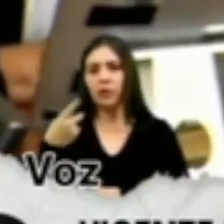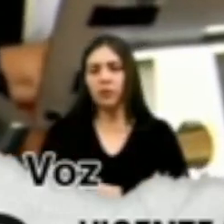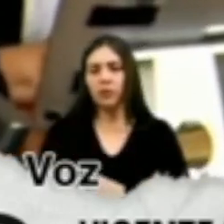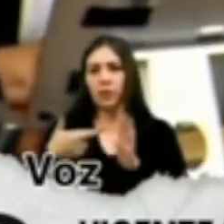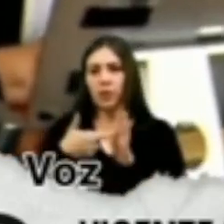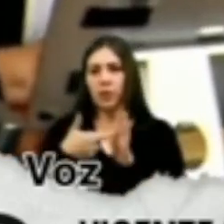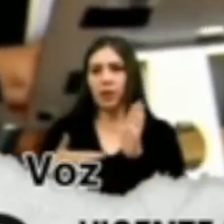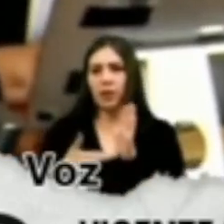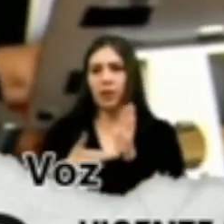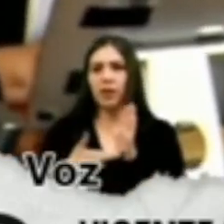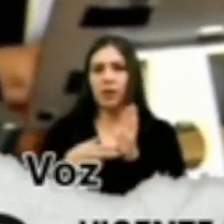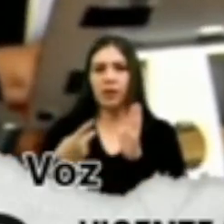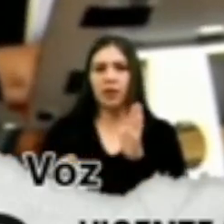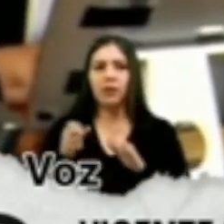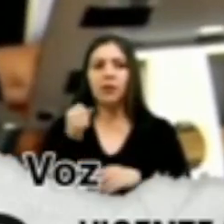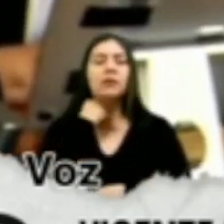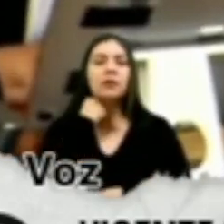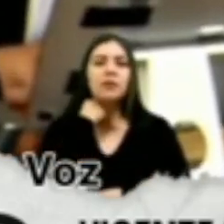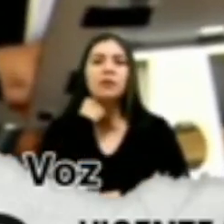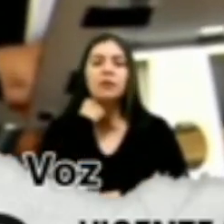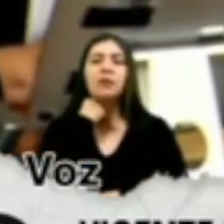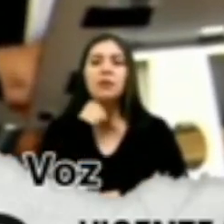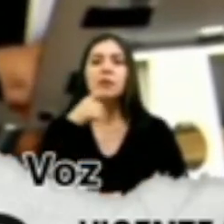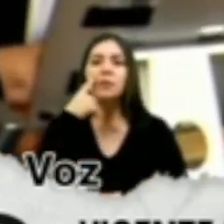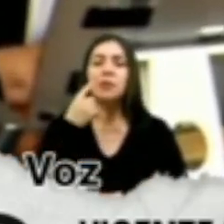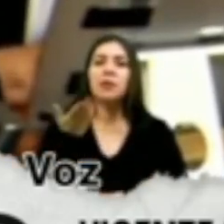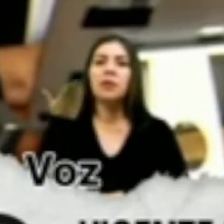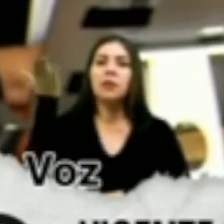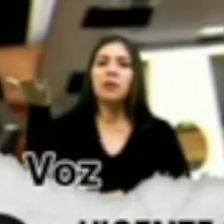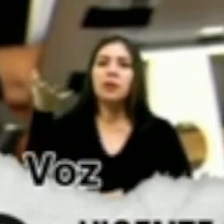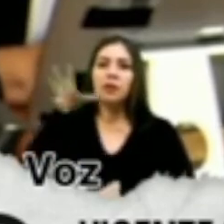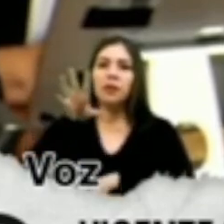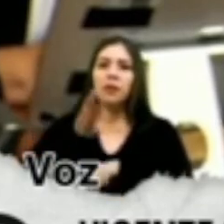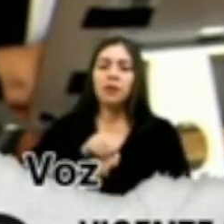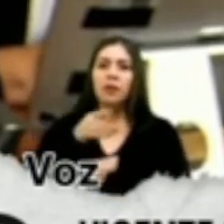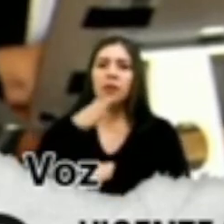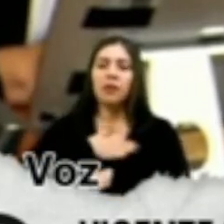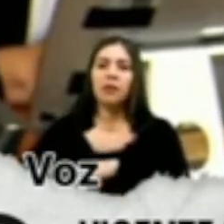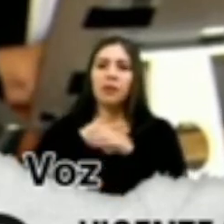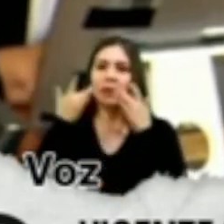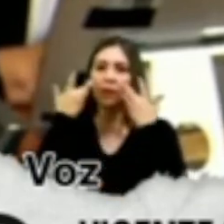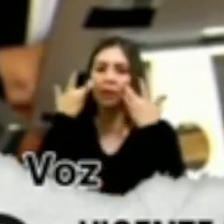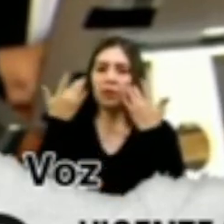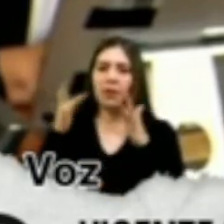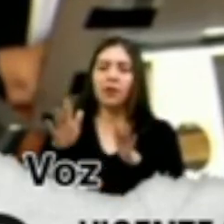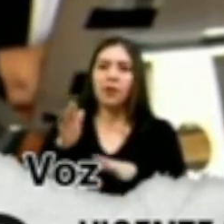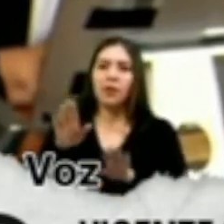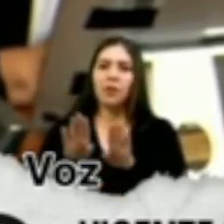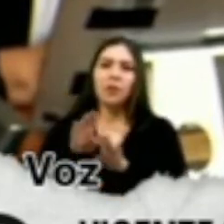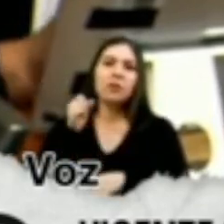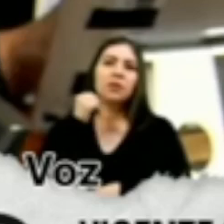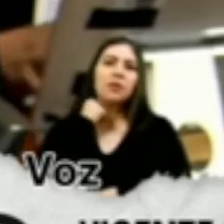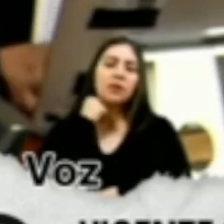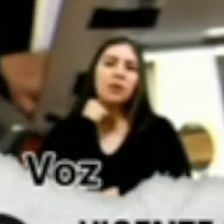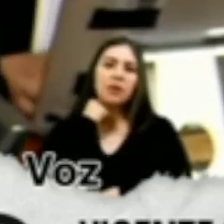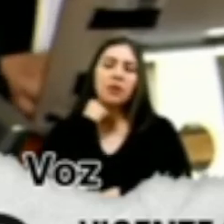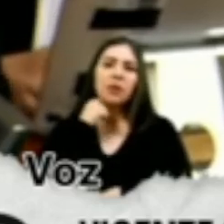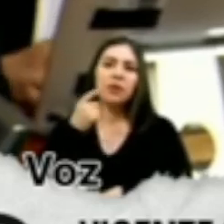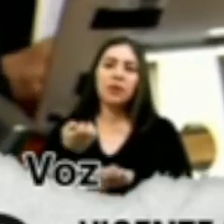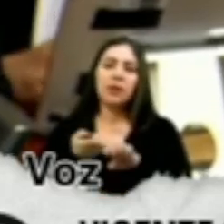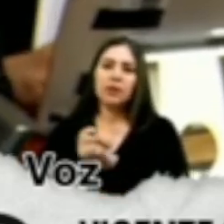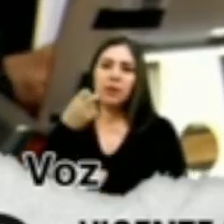permiten también destacar nuevamente a los jóvenes a las afueras del Senado están apostados, son